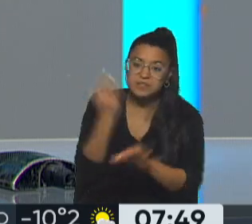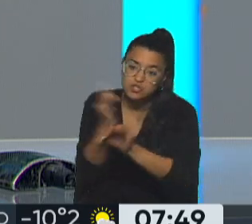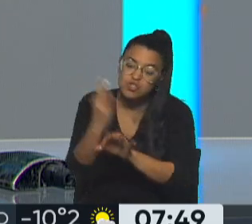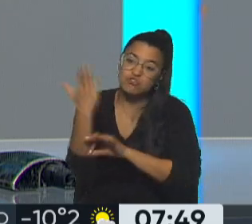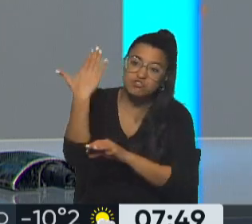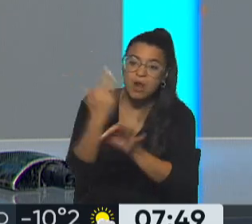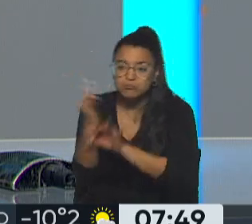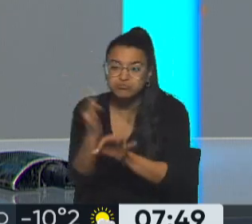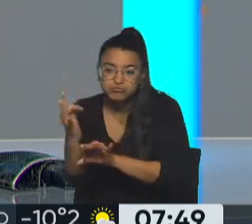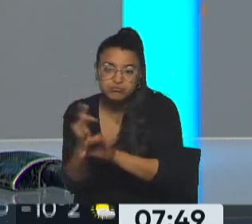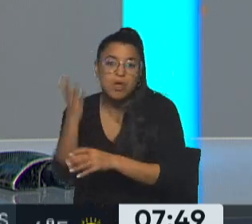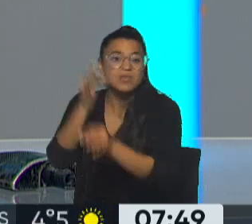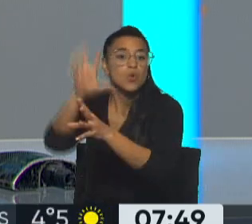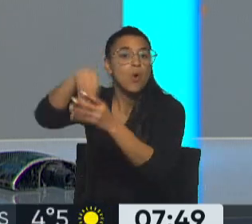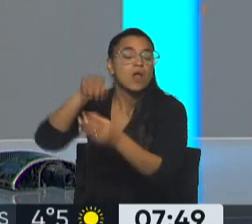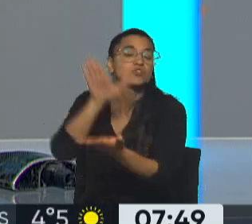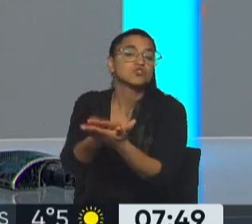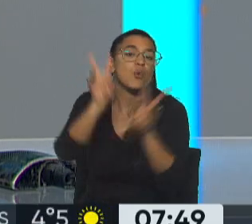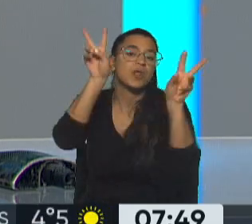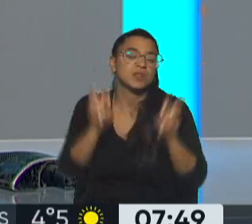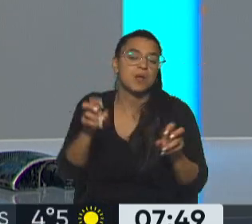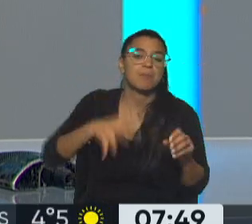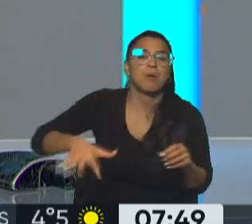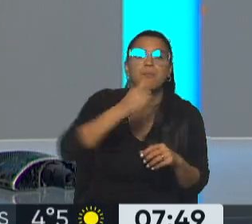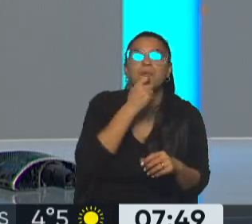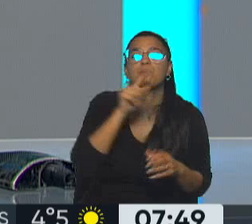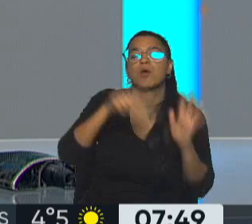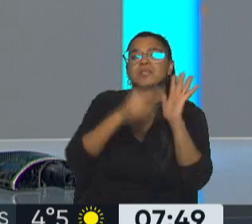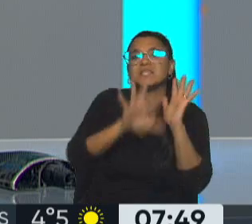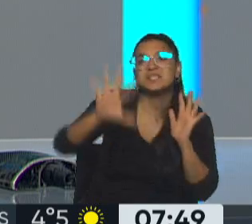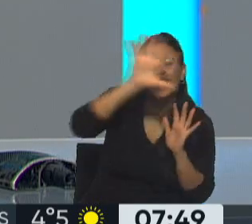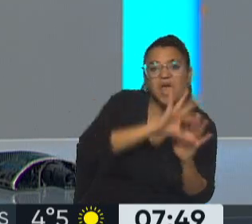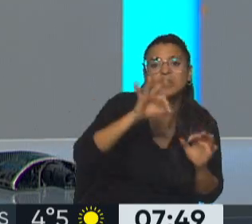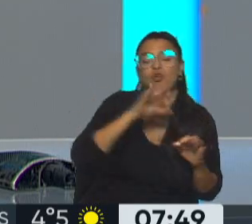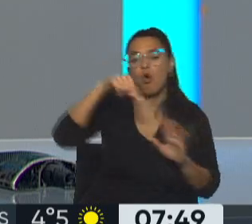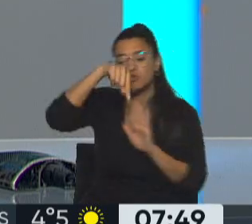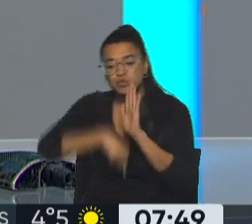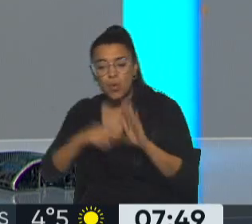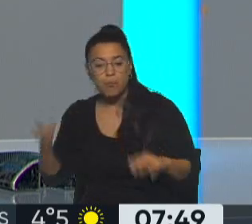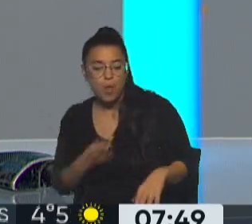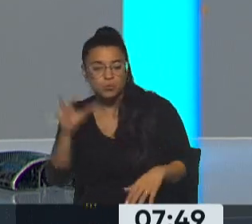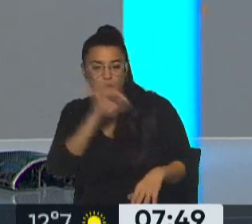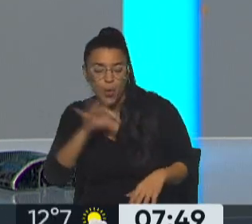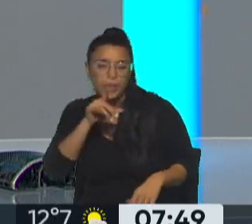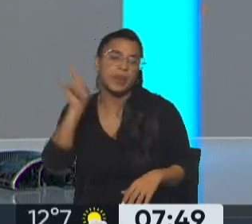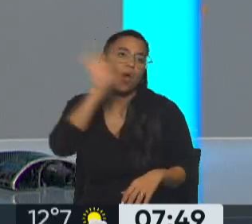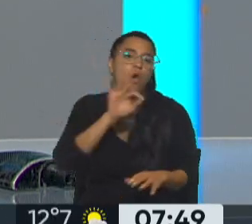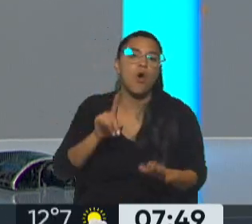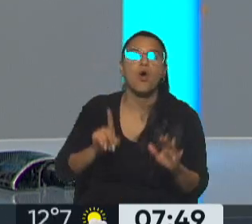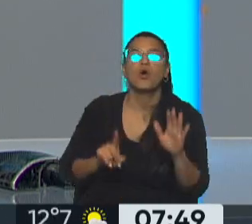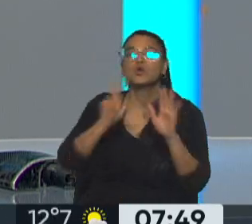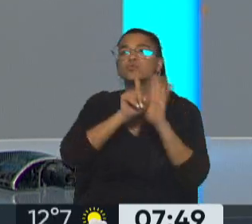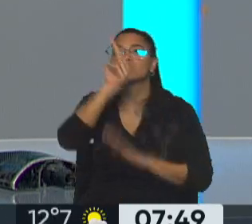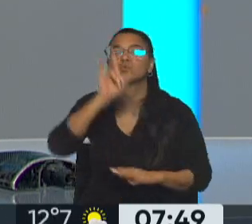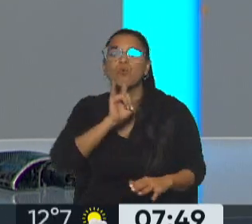los colegios sobre problemáticas de la región en el centro triquinosis en el sur producción ovina en tucumán sobre cítricos